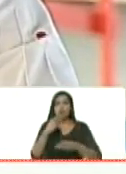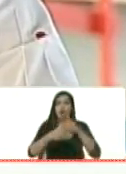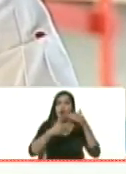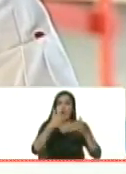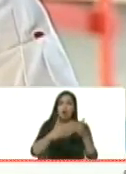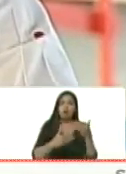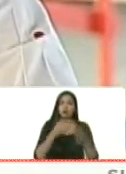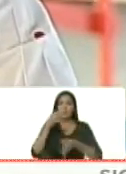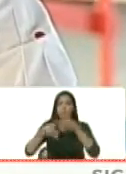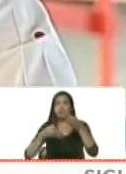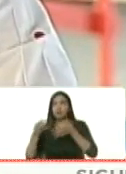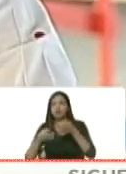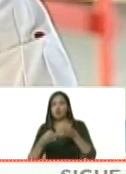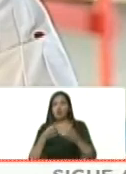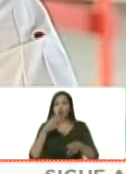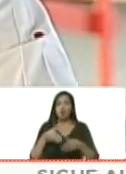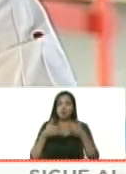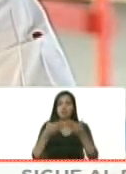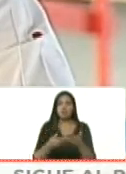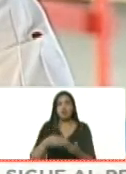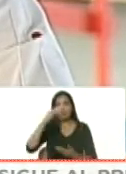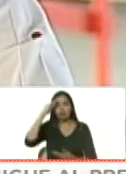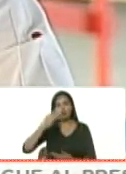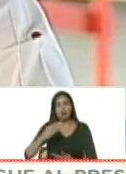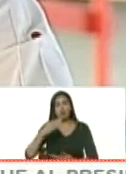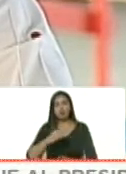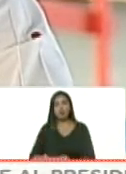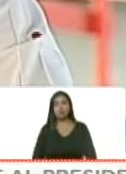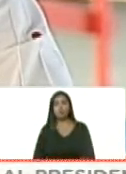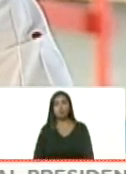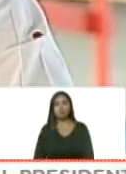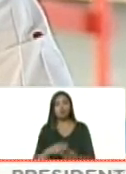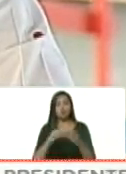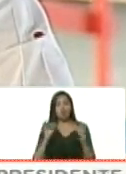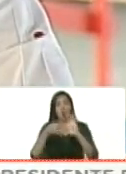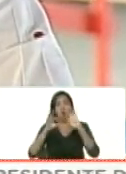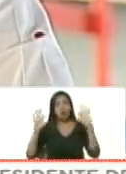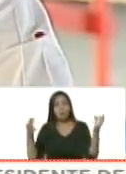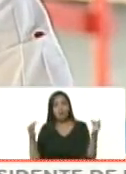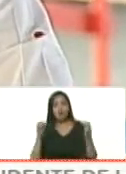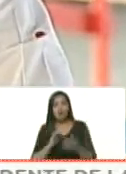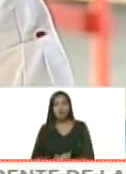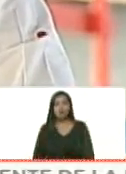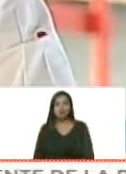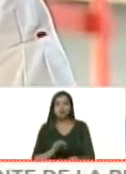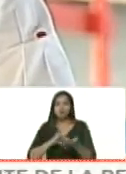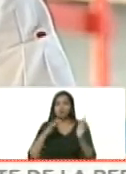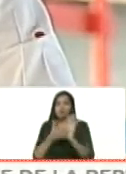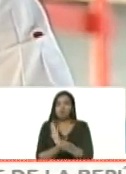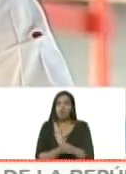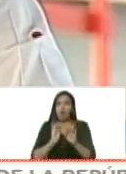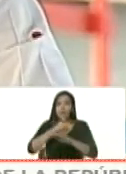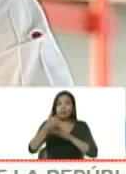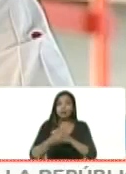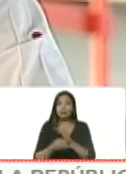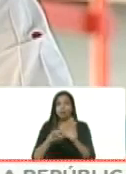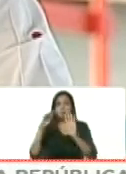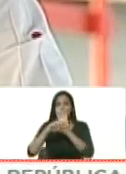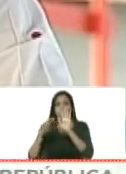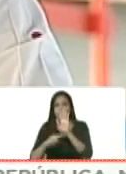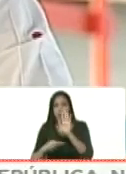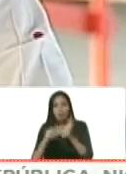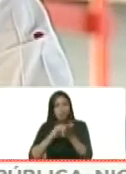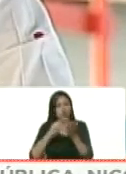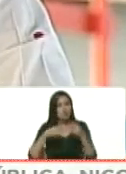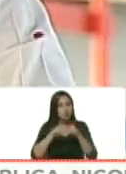la explicación que estaba dando el almirante Lugo Invera en torno a las Olimpiadas. Eso forma parte de la planificación estratégica que usted nos